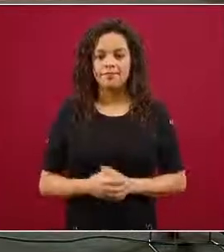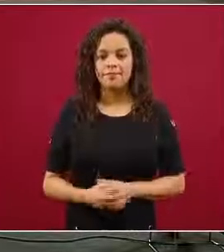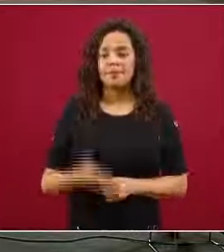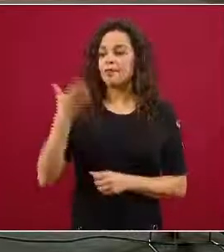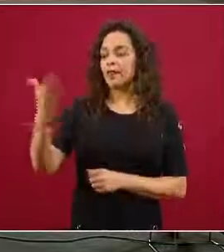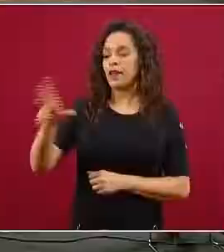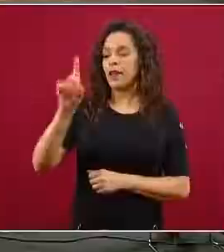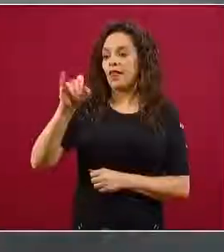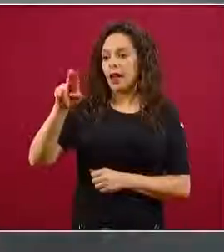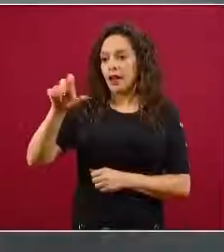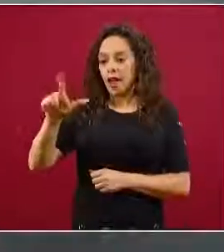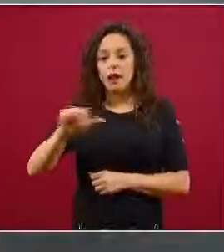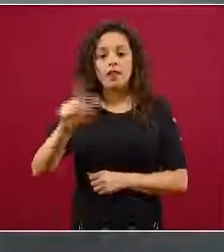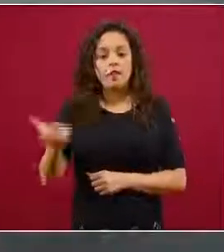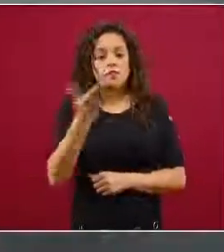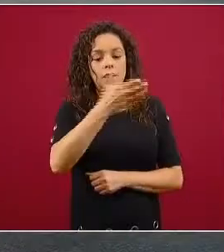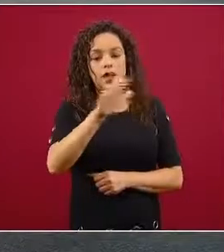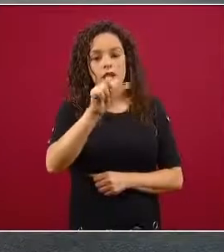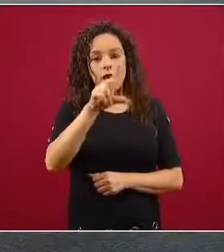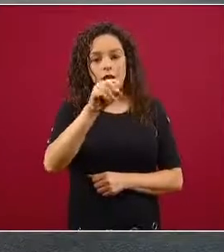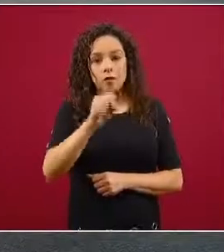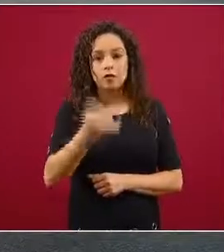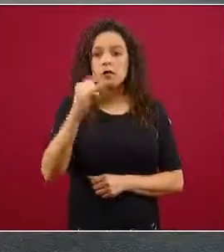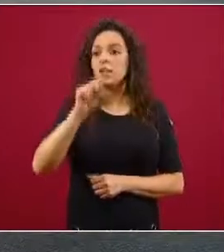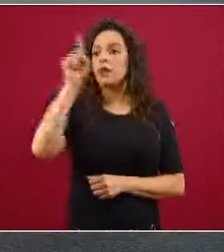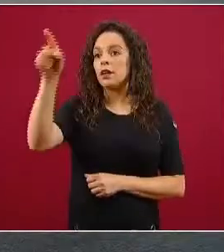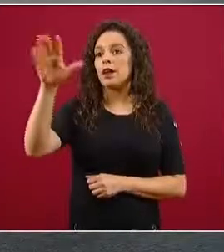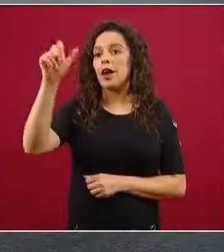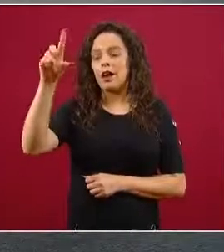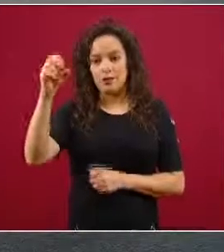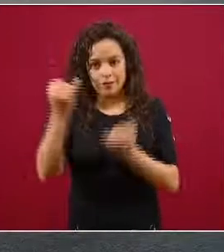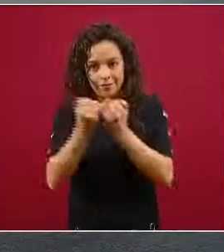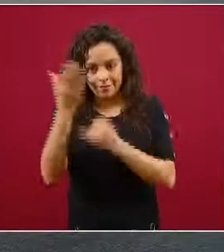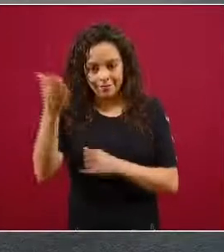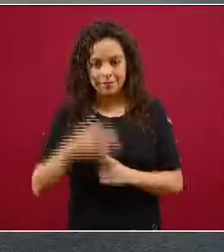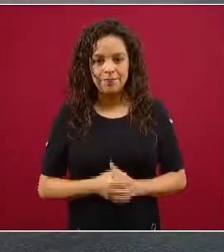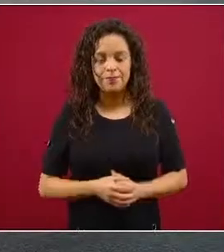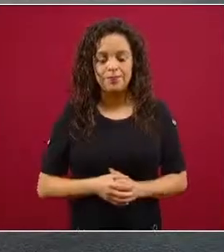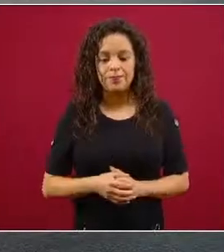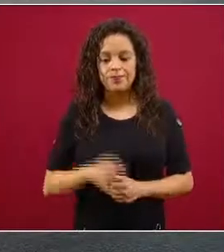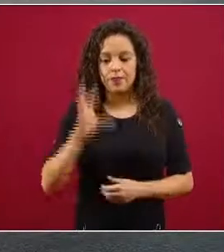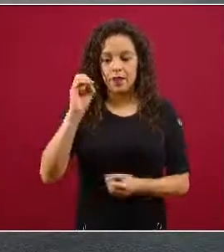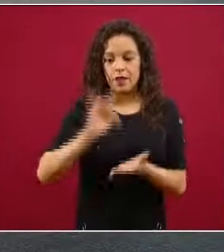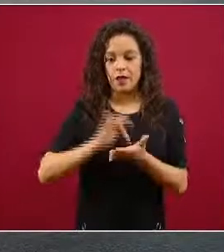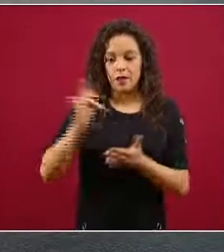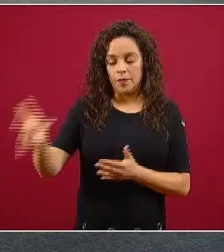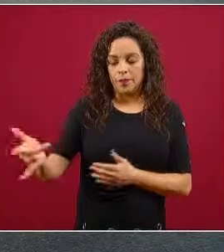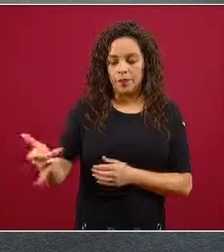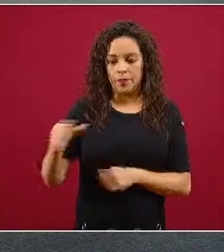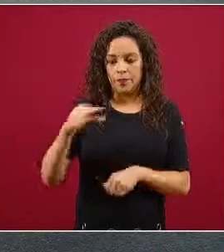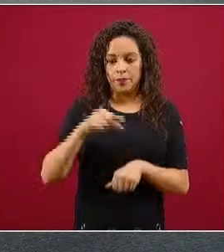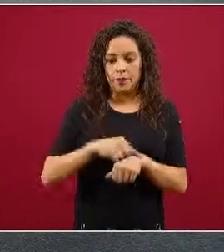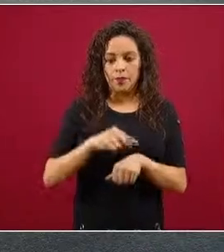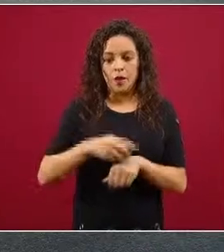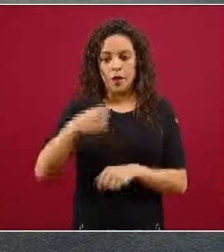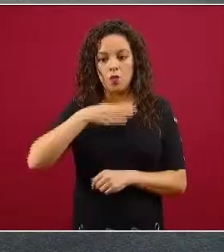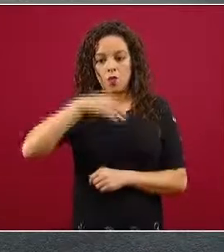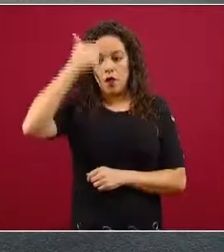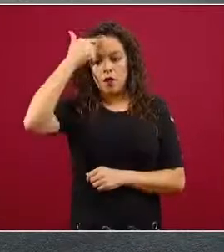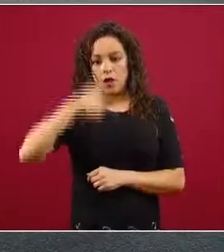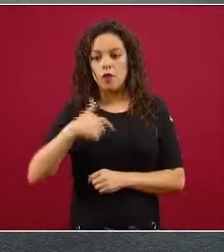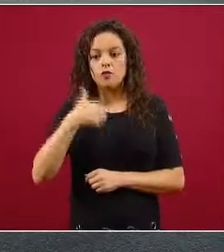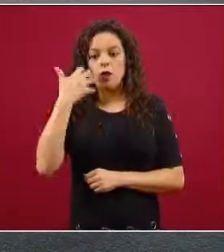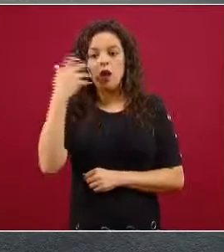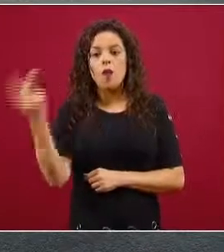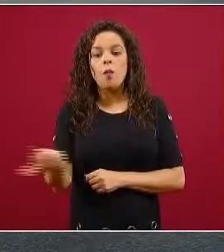Guzmán. Y Carlos, de uno más uno. Gracias, doctor. Buenas noches. Tengo una pregunta de hoy y otra de